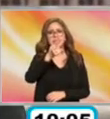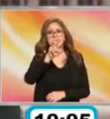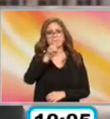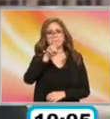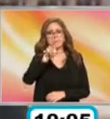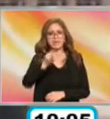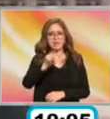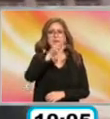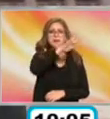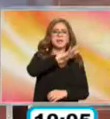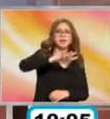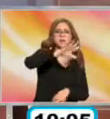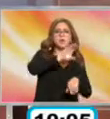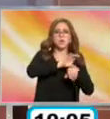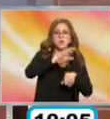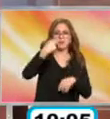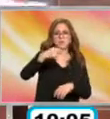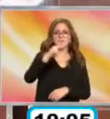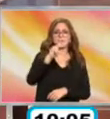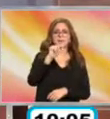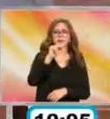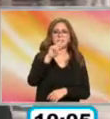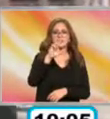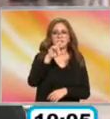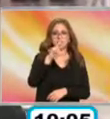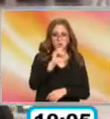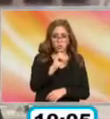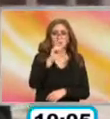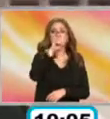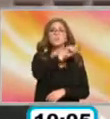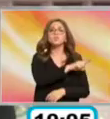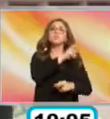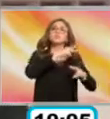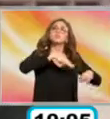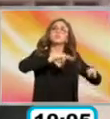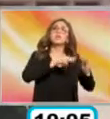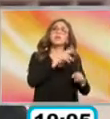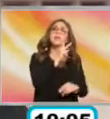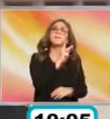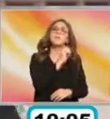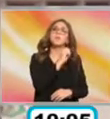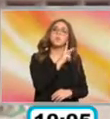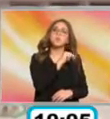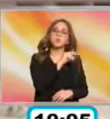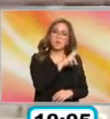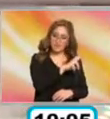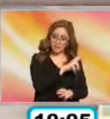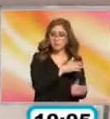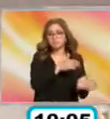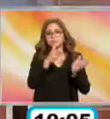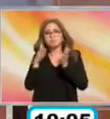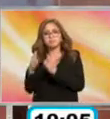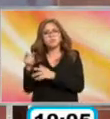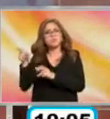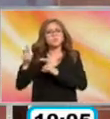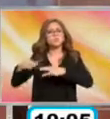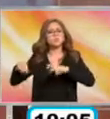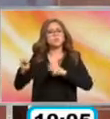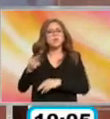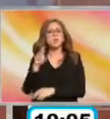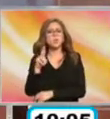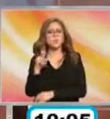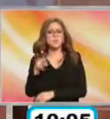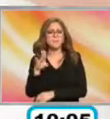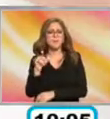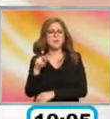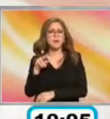parcero, como le dicen ustedes. Parcerito. Y él es de música popular. Tú te vas por la música urbana. Platicábamos por qué lo hacías. Cuéntale al